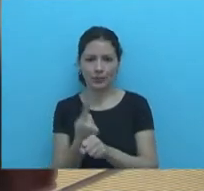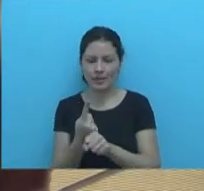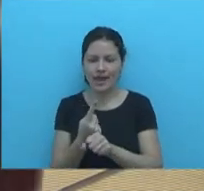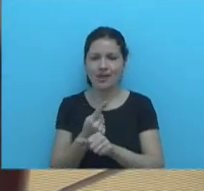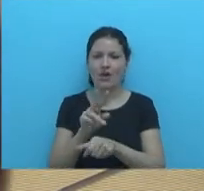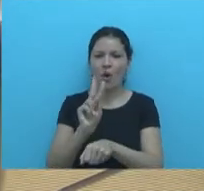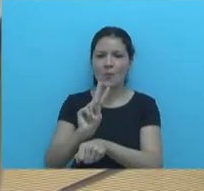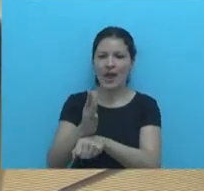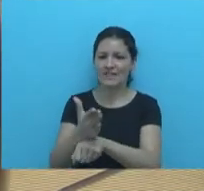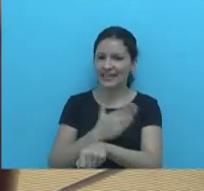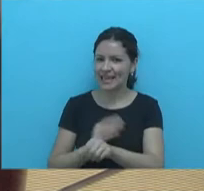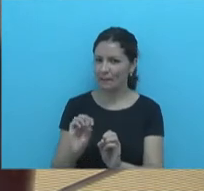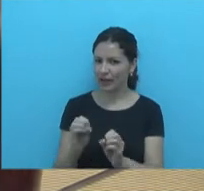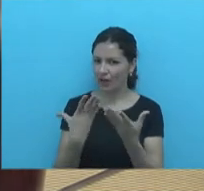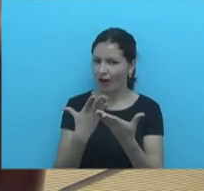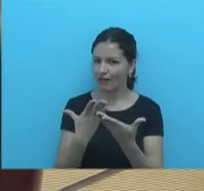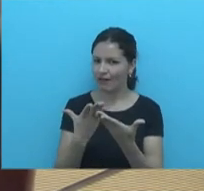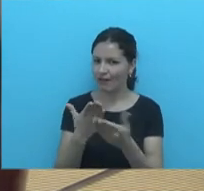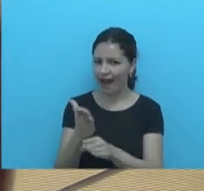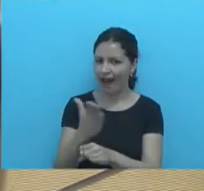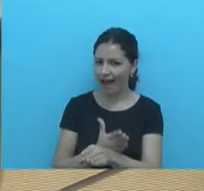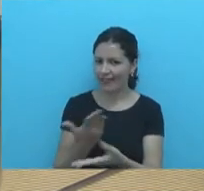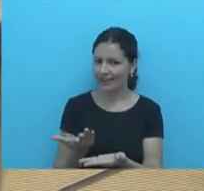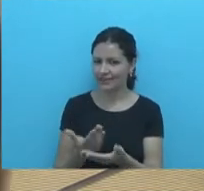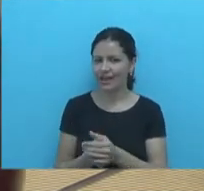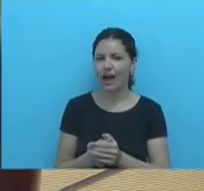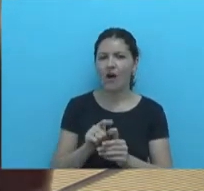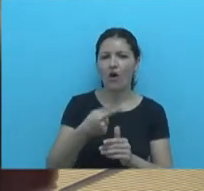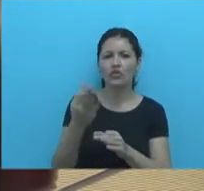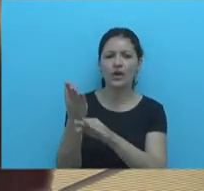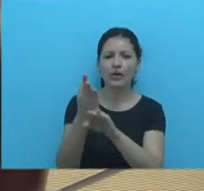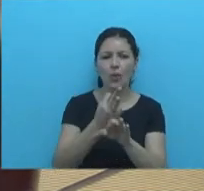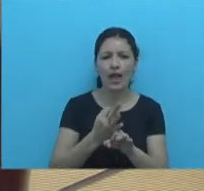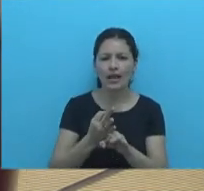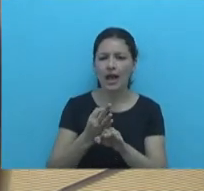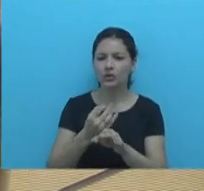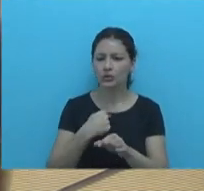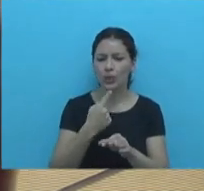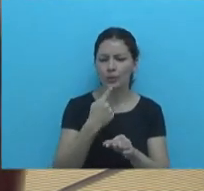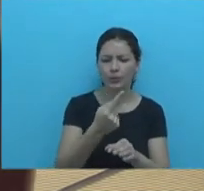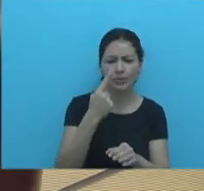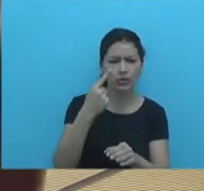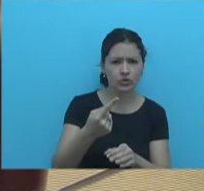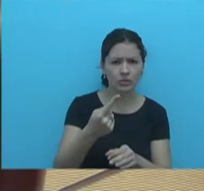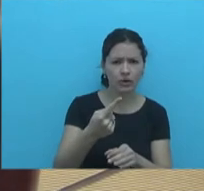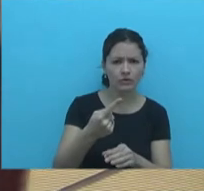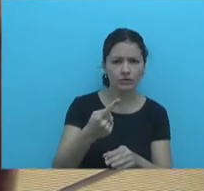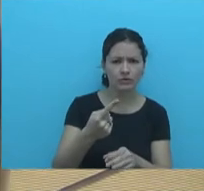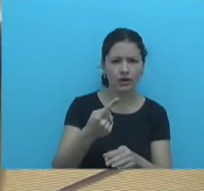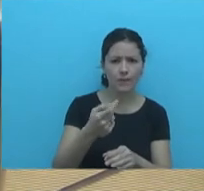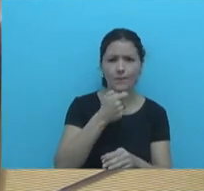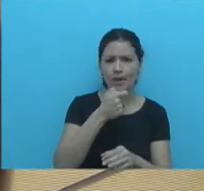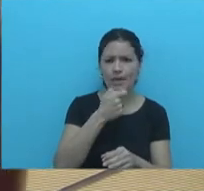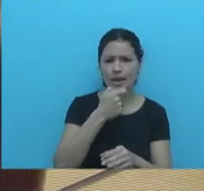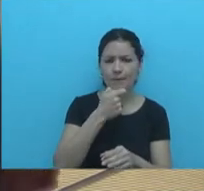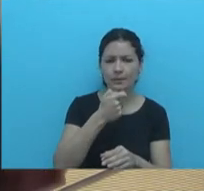que curar, digamos. En otras escuelas también hemos conocido de que a un chico le